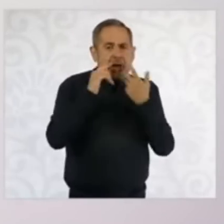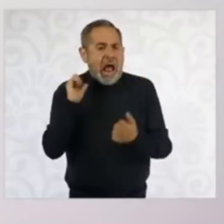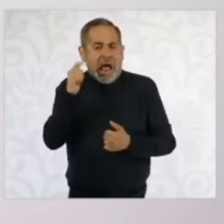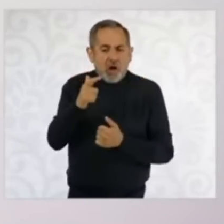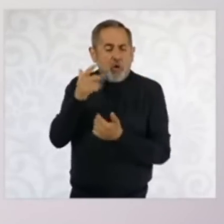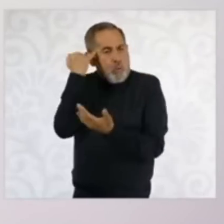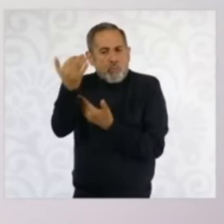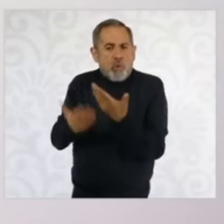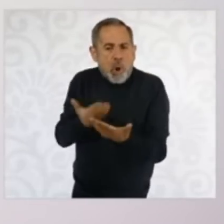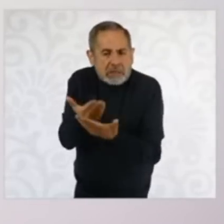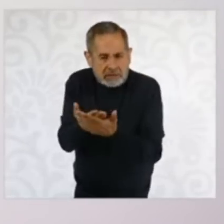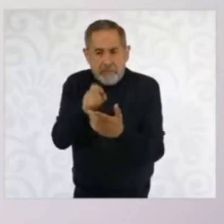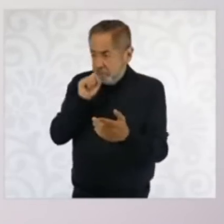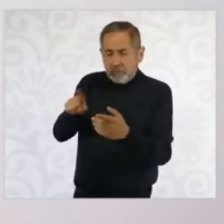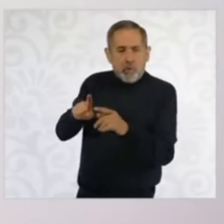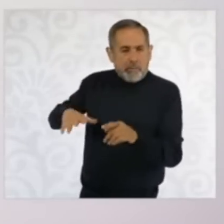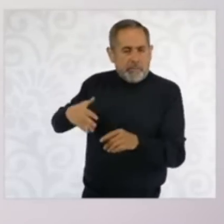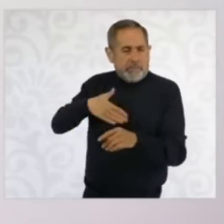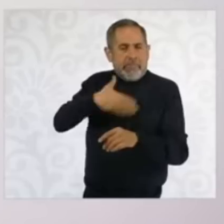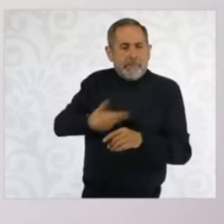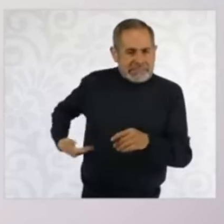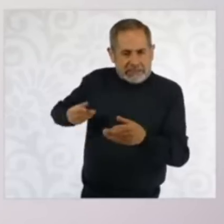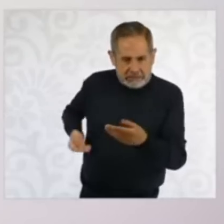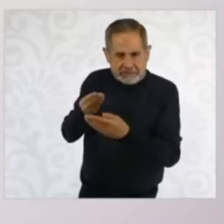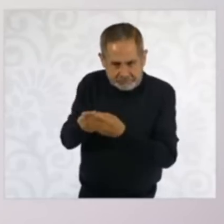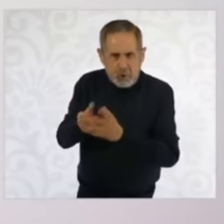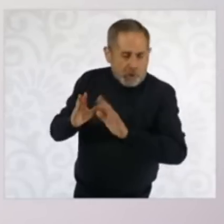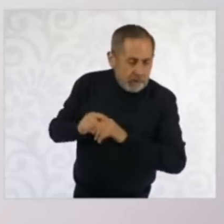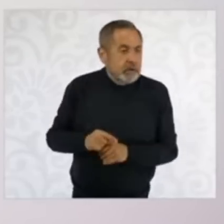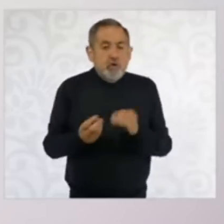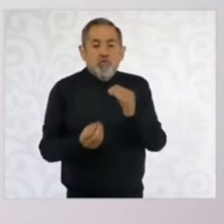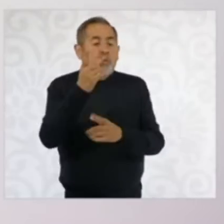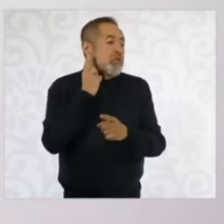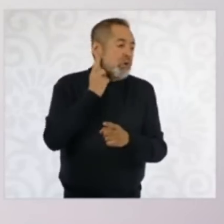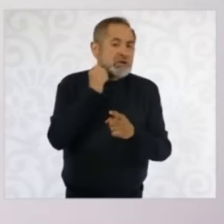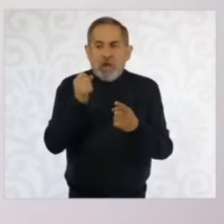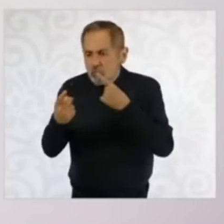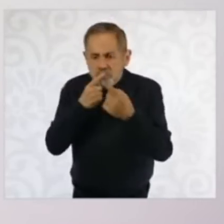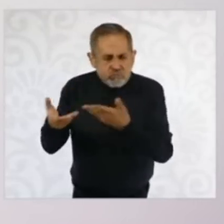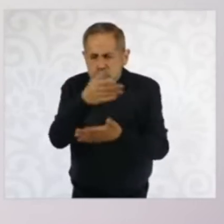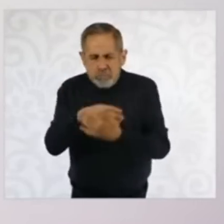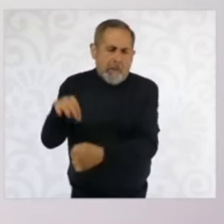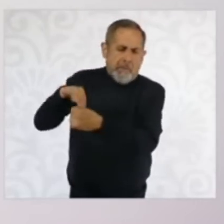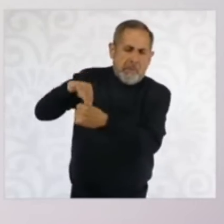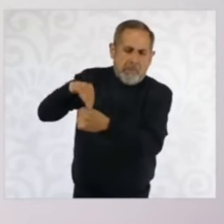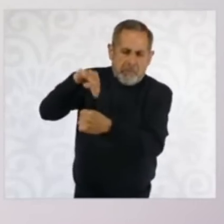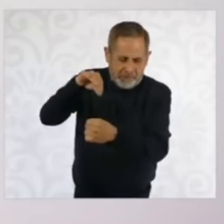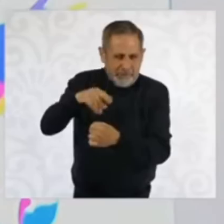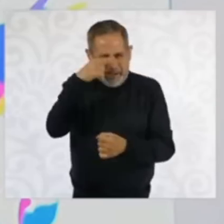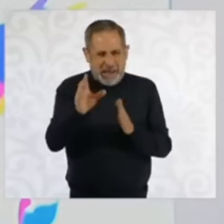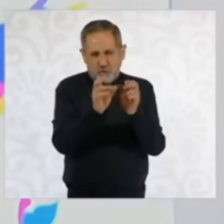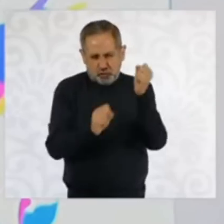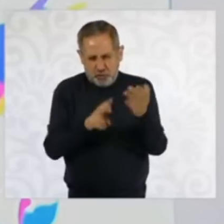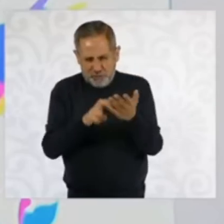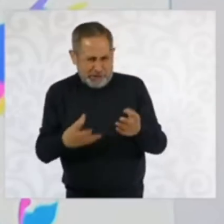adicional sobre la que envió el presidente. Llega el nuevo Congreso y vota la reforma constitucional. La